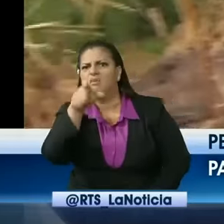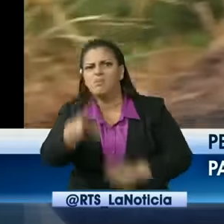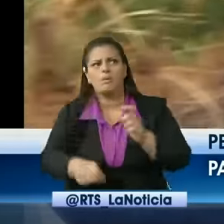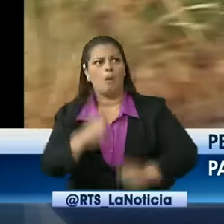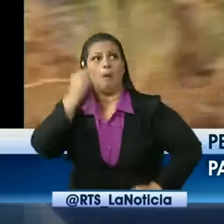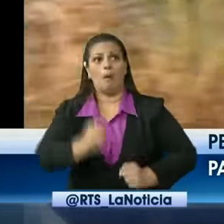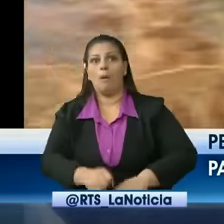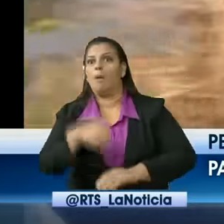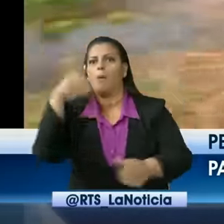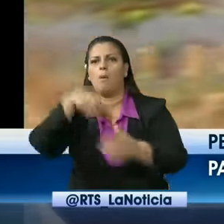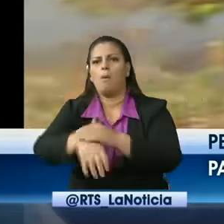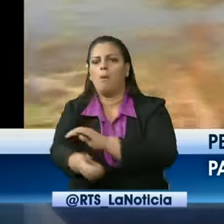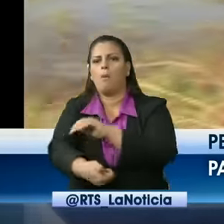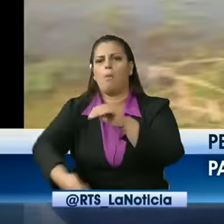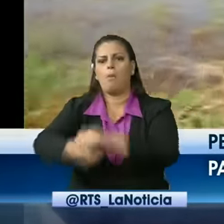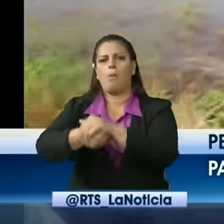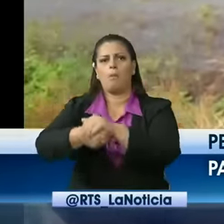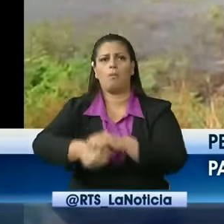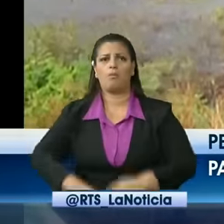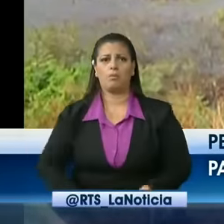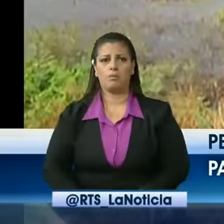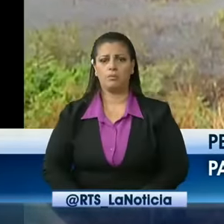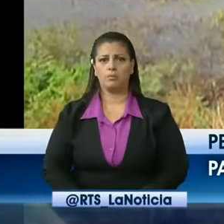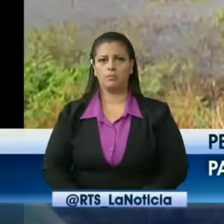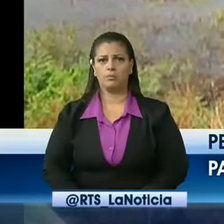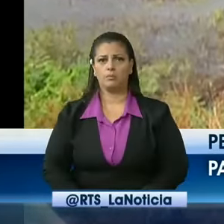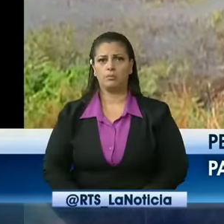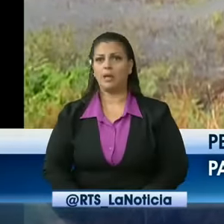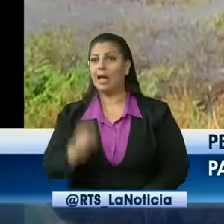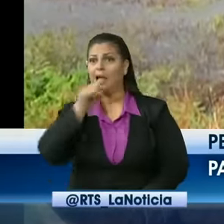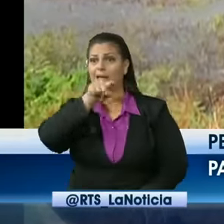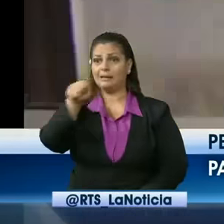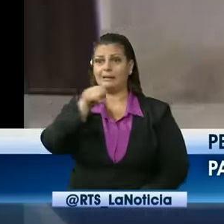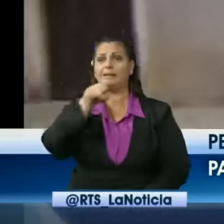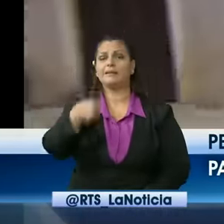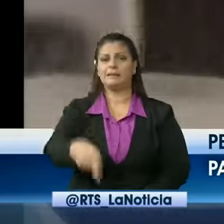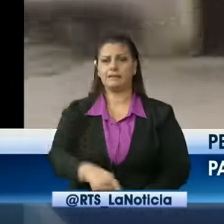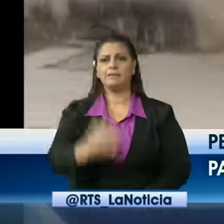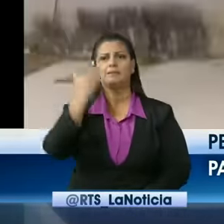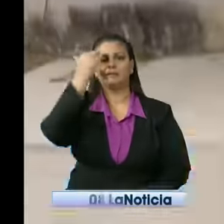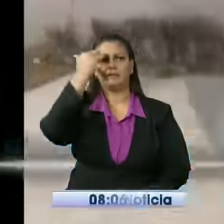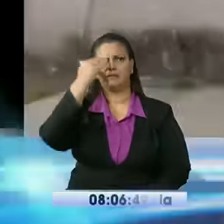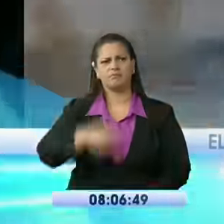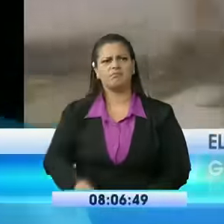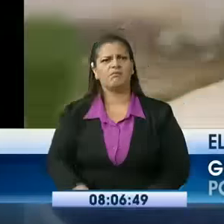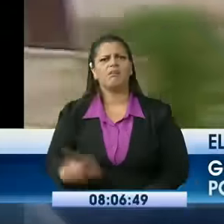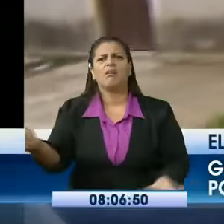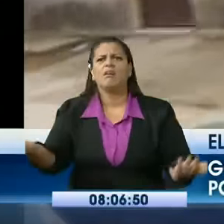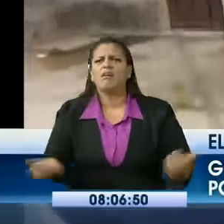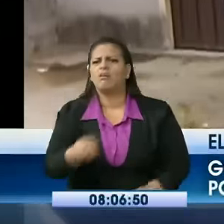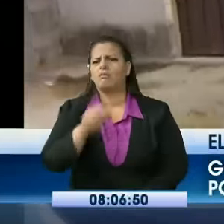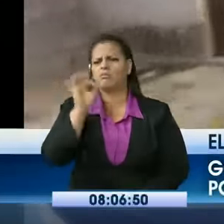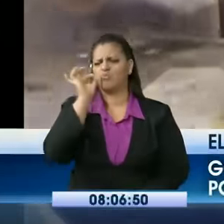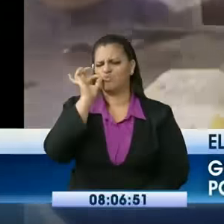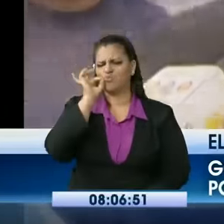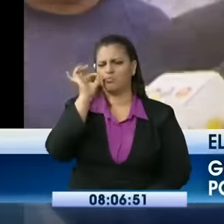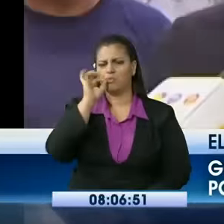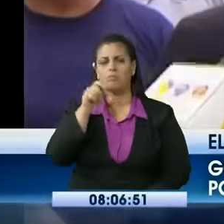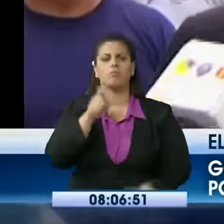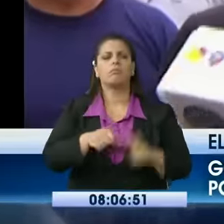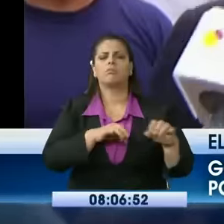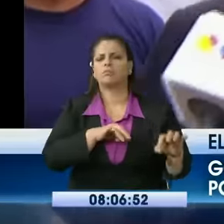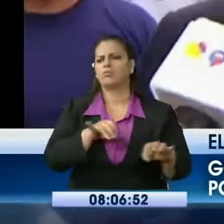que pisiposa que hay allá, allá es que se mete. Allá se esconden. Y en todas las esquinas se ponen a fumar, a todo, no respetan. Bueno, sí